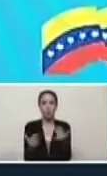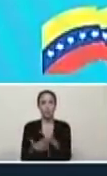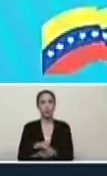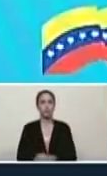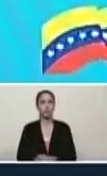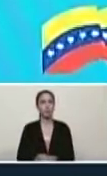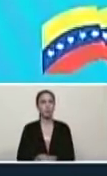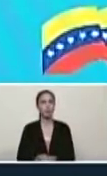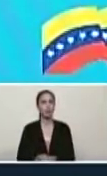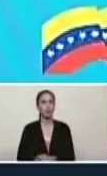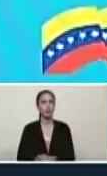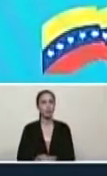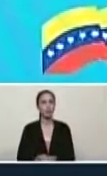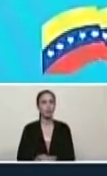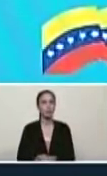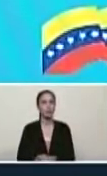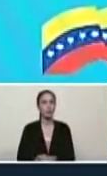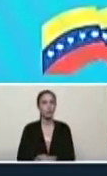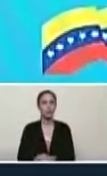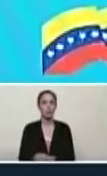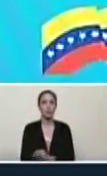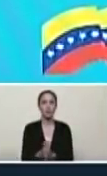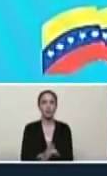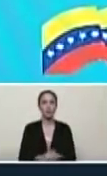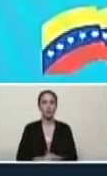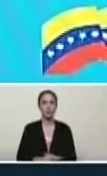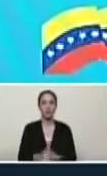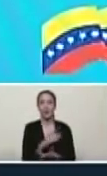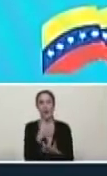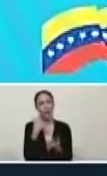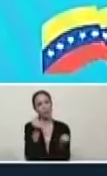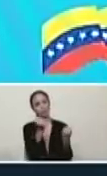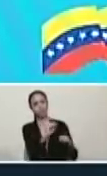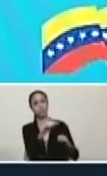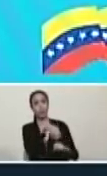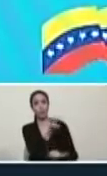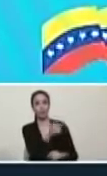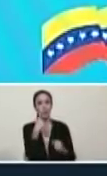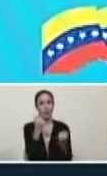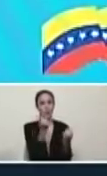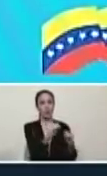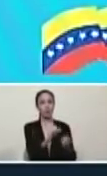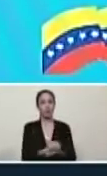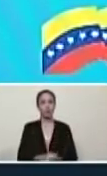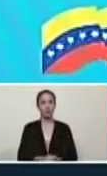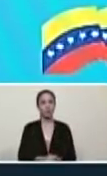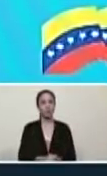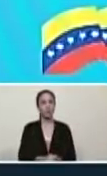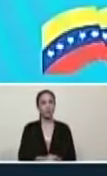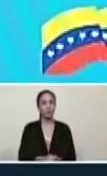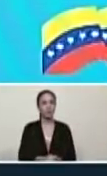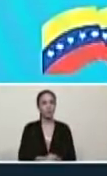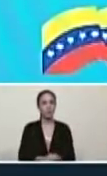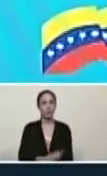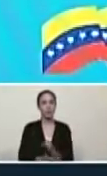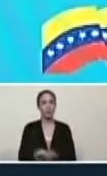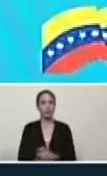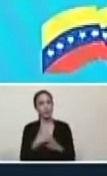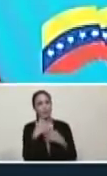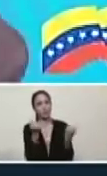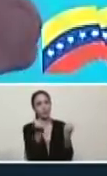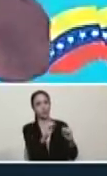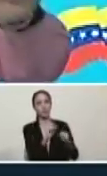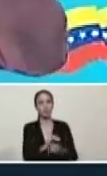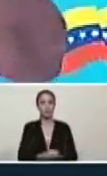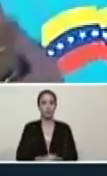Y el pueblo de Venezuela rechaza, unido y de manera absoluta, las amenazas de guerra y de invasión